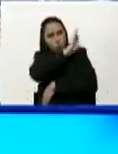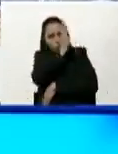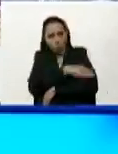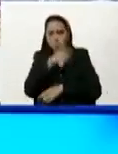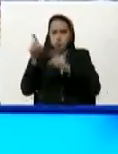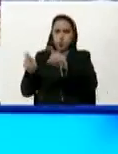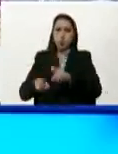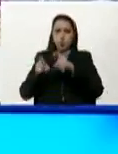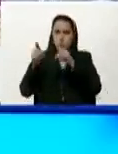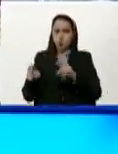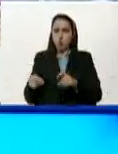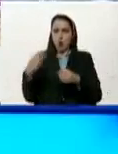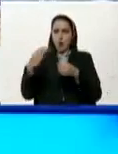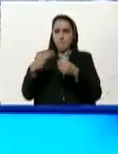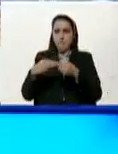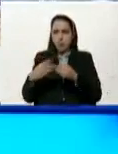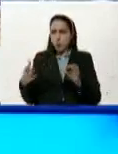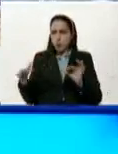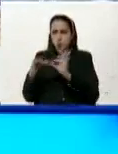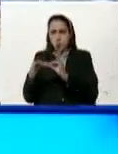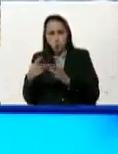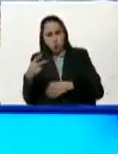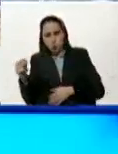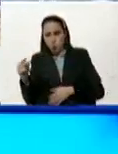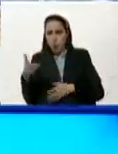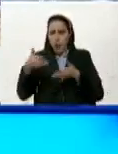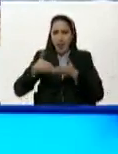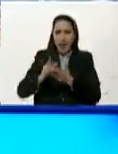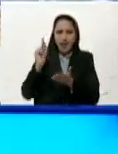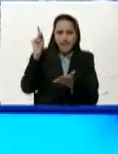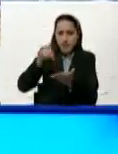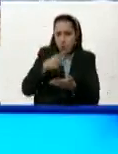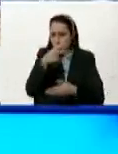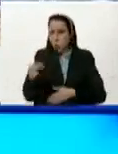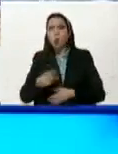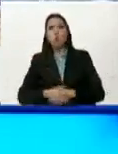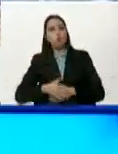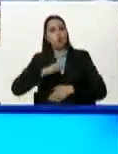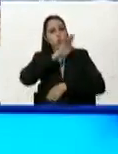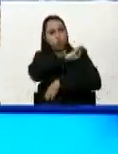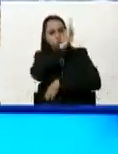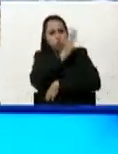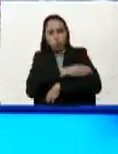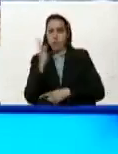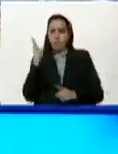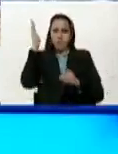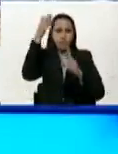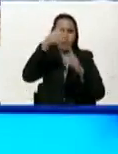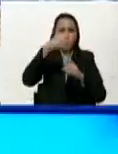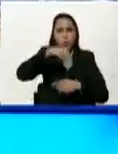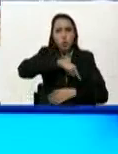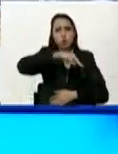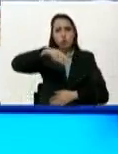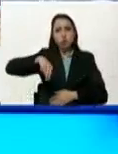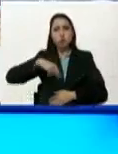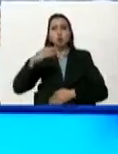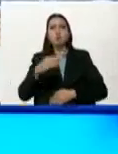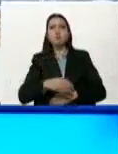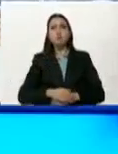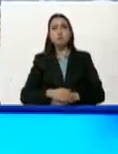no dependiente de la economía de puerto una poderosa economía hacia allá tenemos que ir